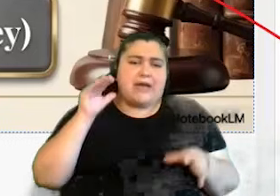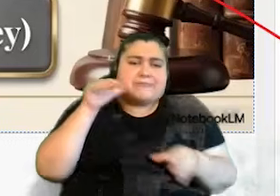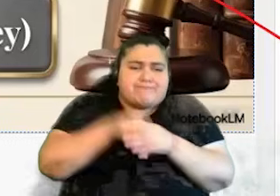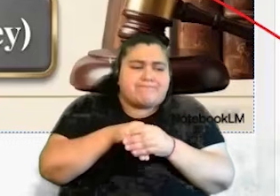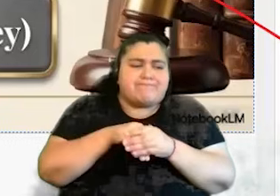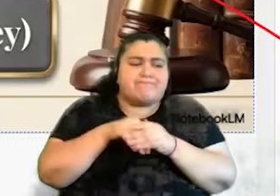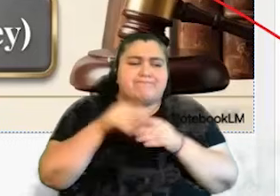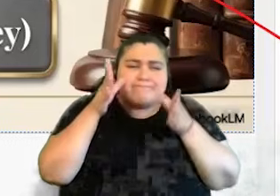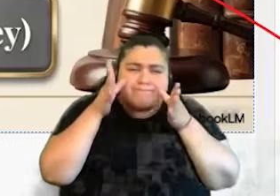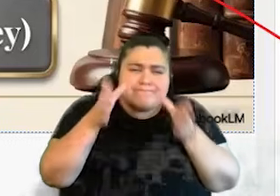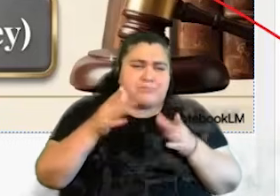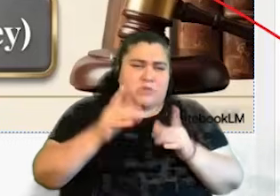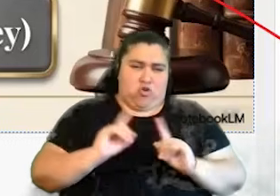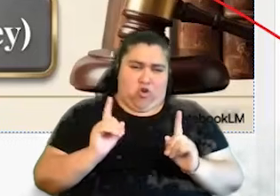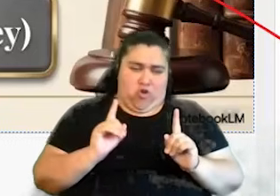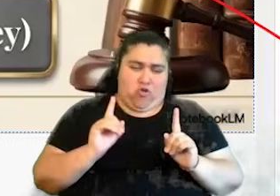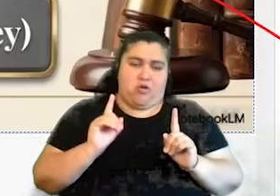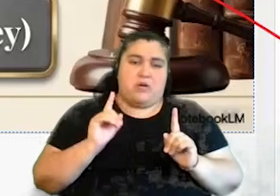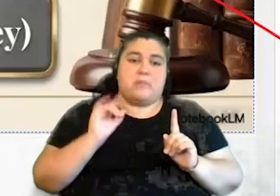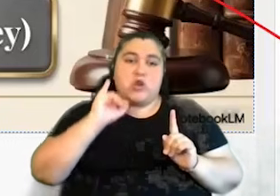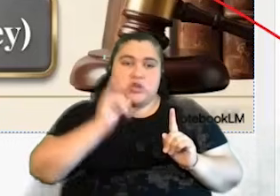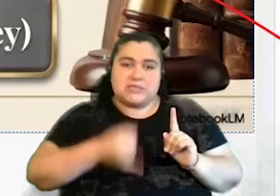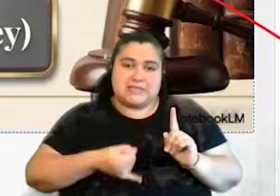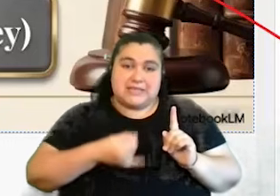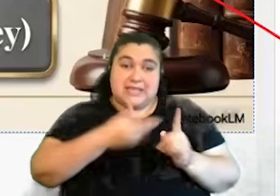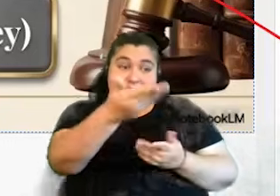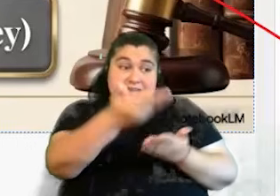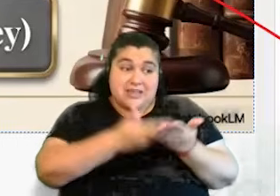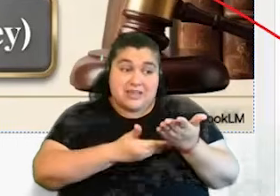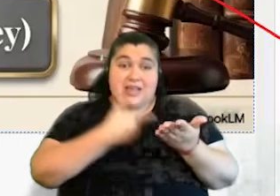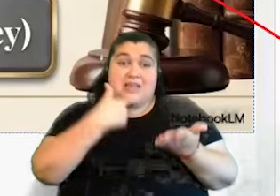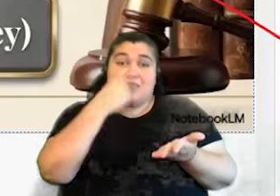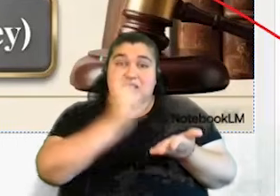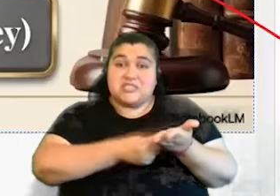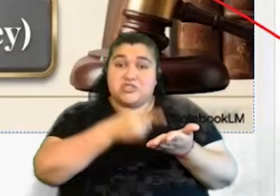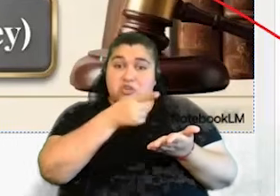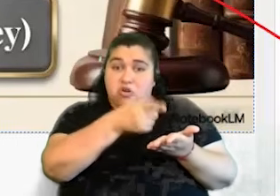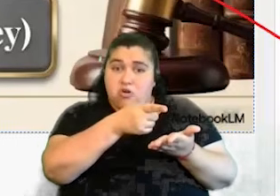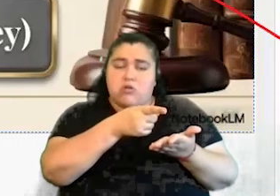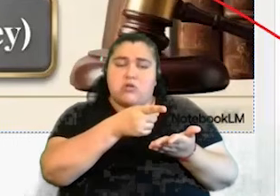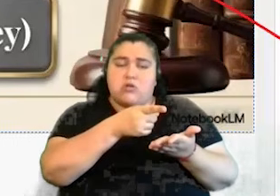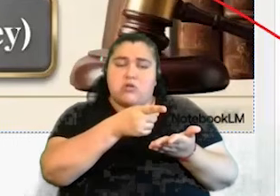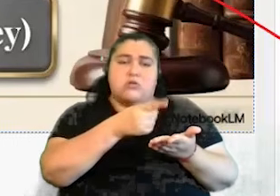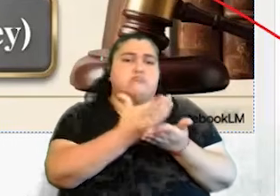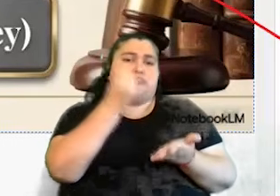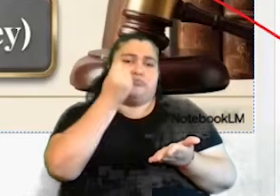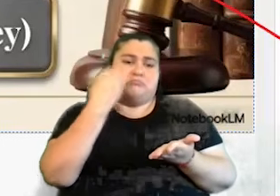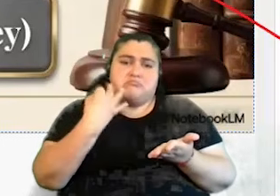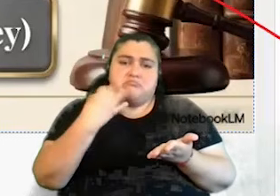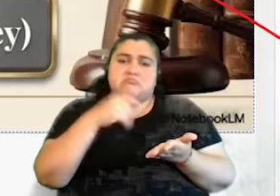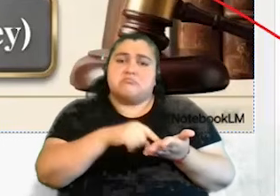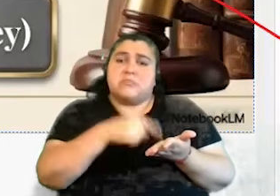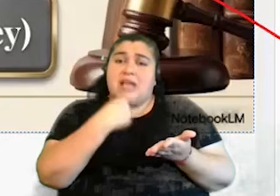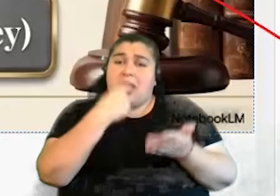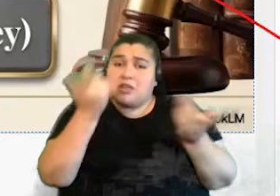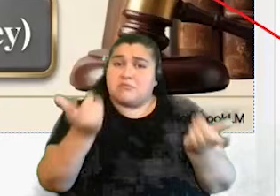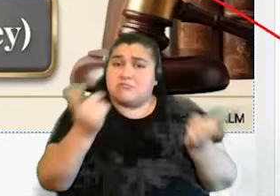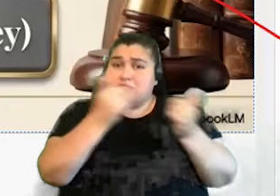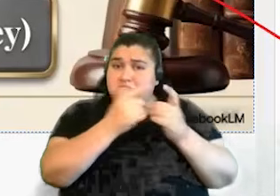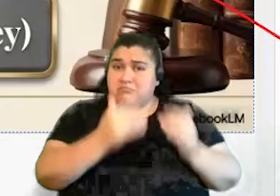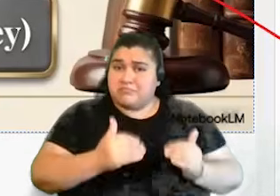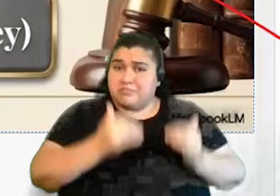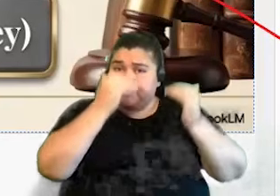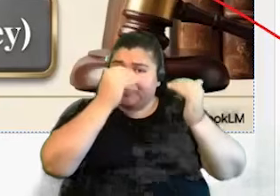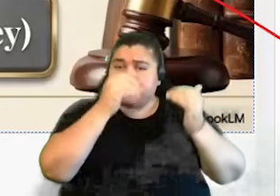suyas las palabras de la Procuración, y ahí la Procuración dijo que ese